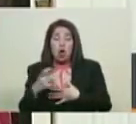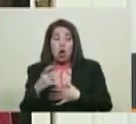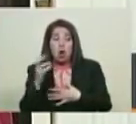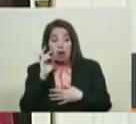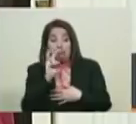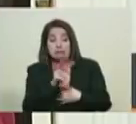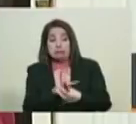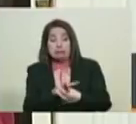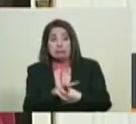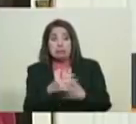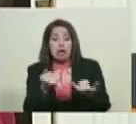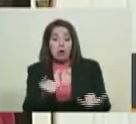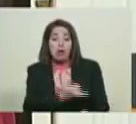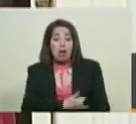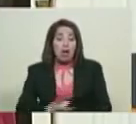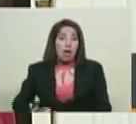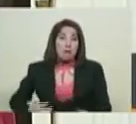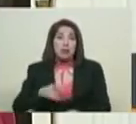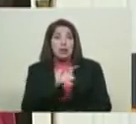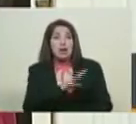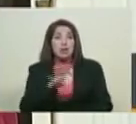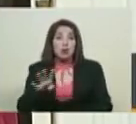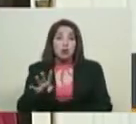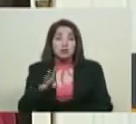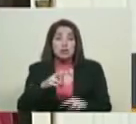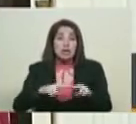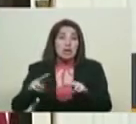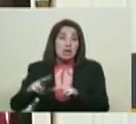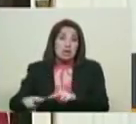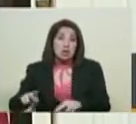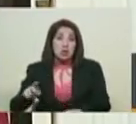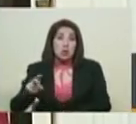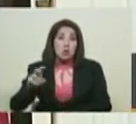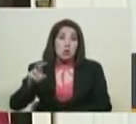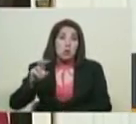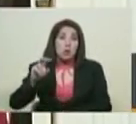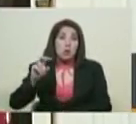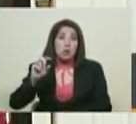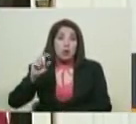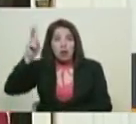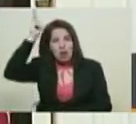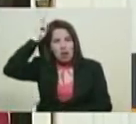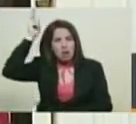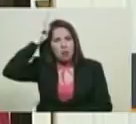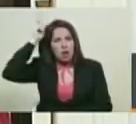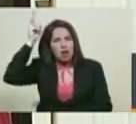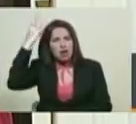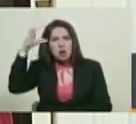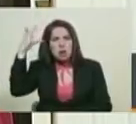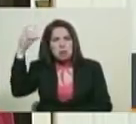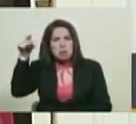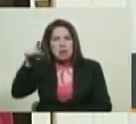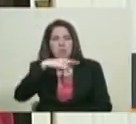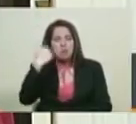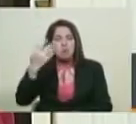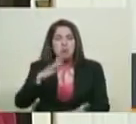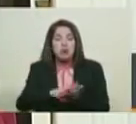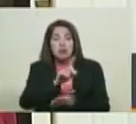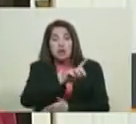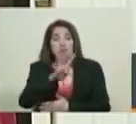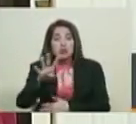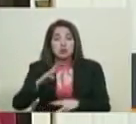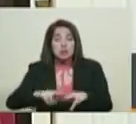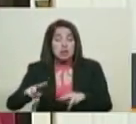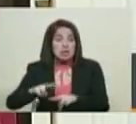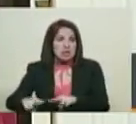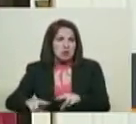Recientemente murieron de hambre 14 niños en la Guajira colombiana y nadie hace nada y Santos no dice nada y no apoya nada